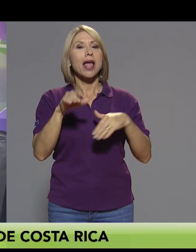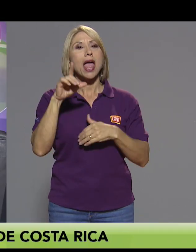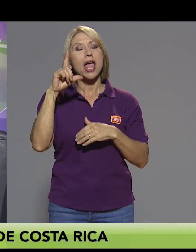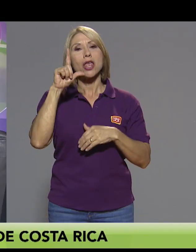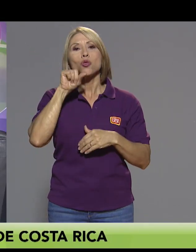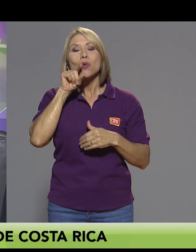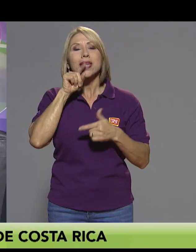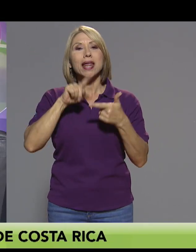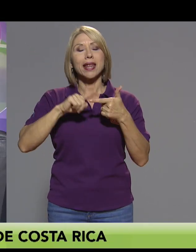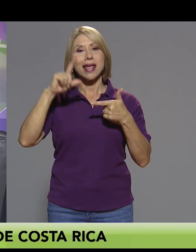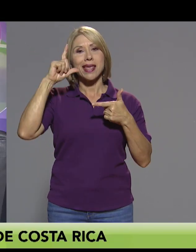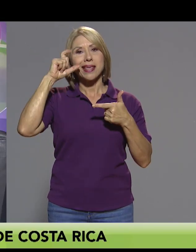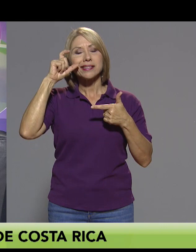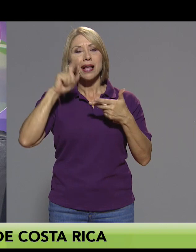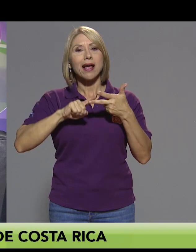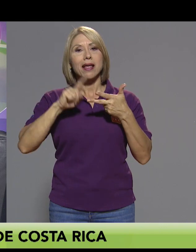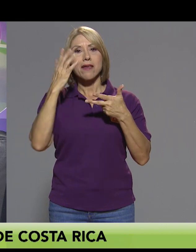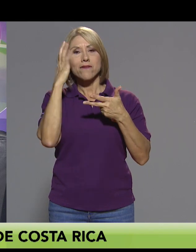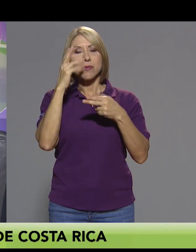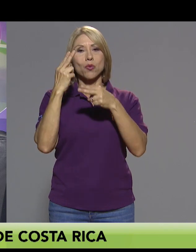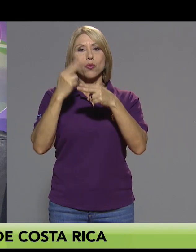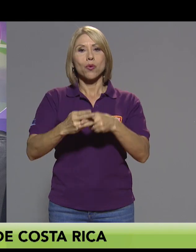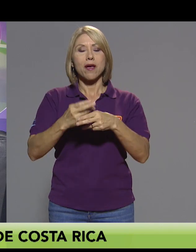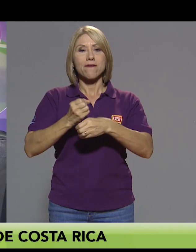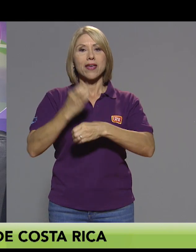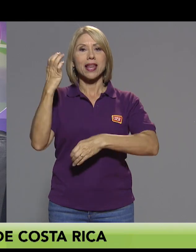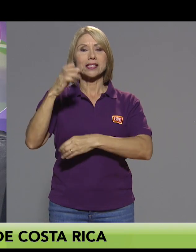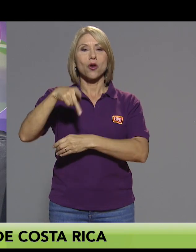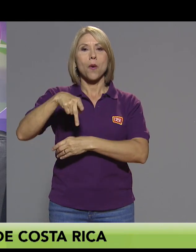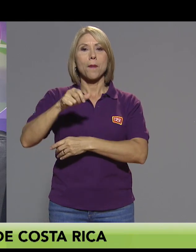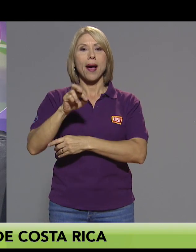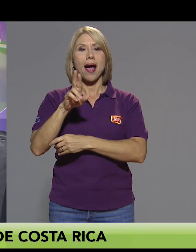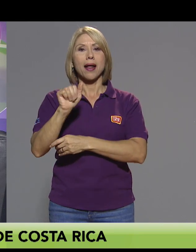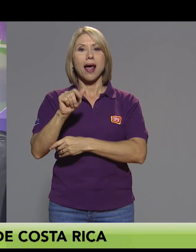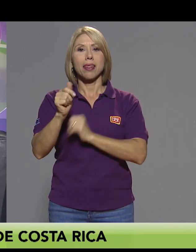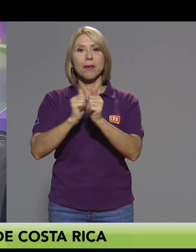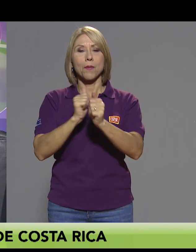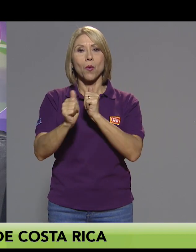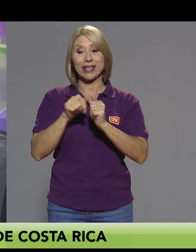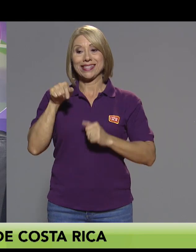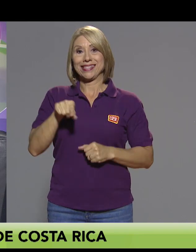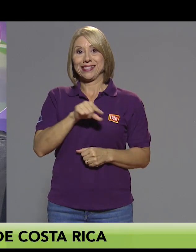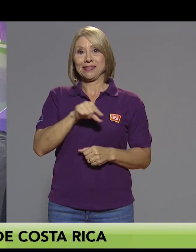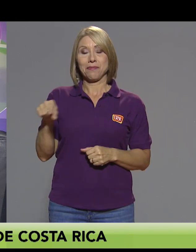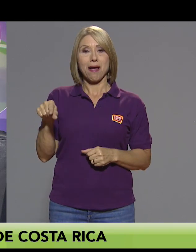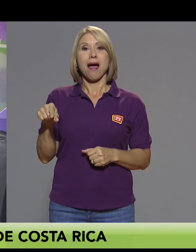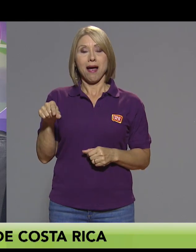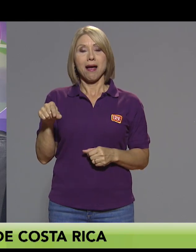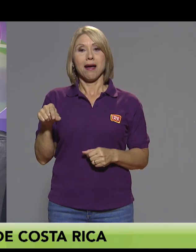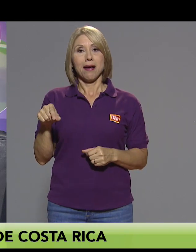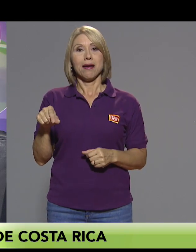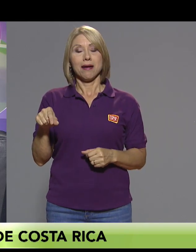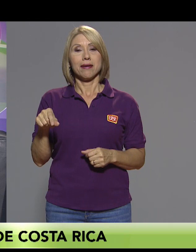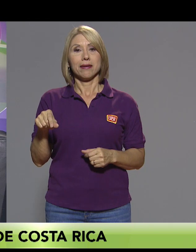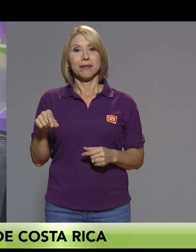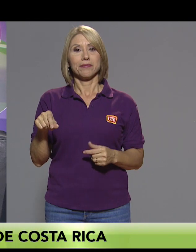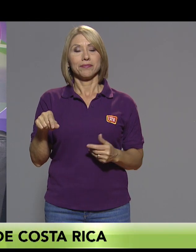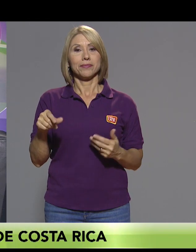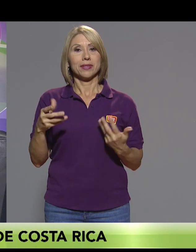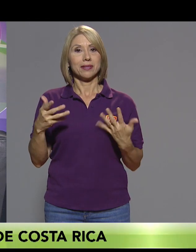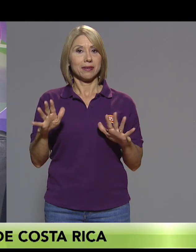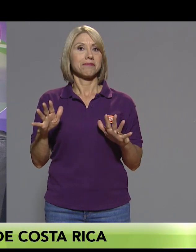twitter de instagram y en facebook que nos pueden buscar como federación para deportes esta semana precisamente este